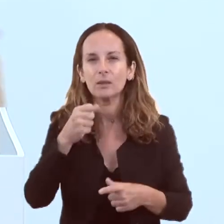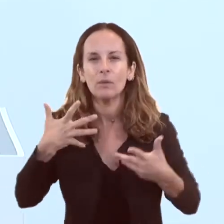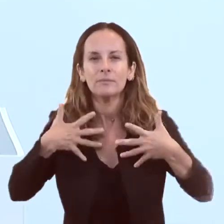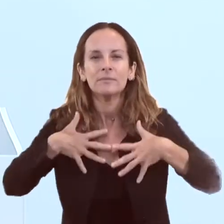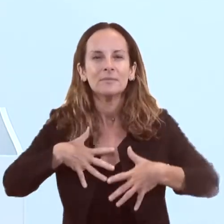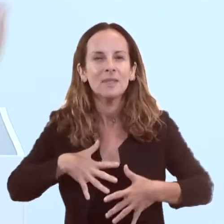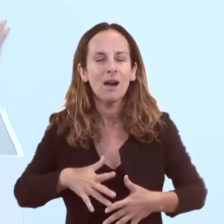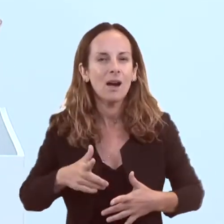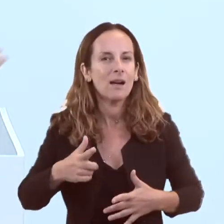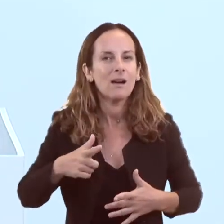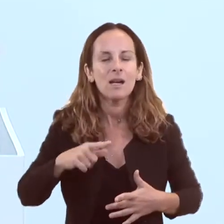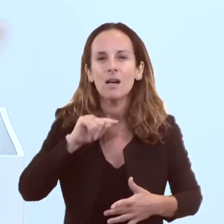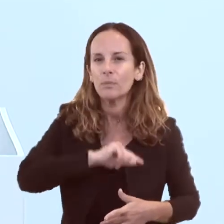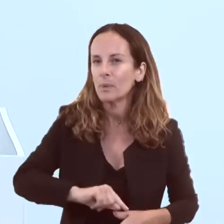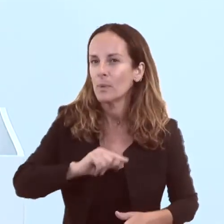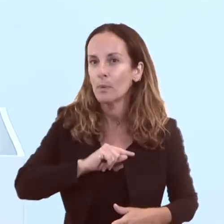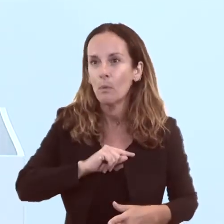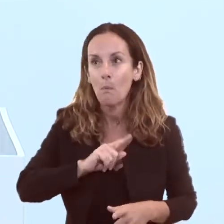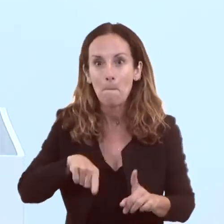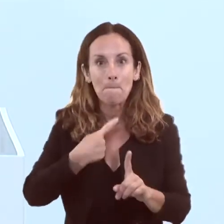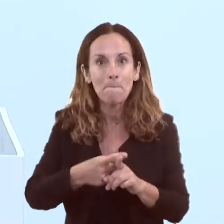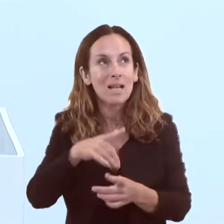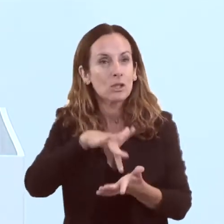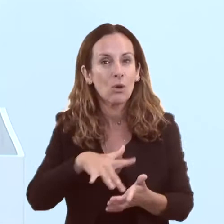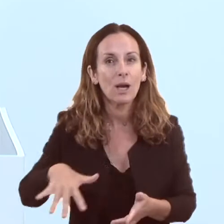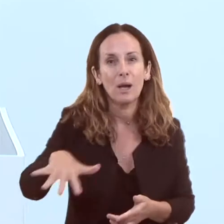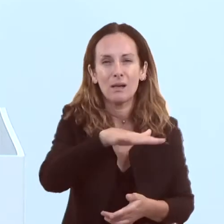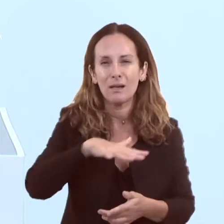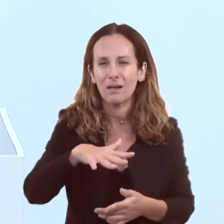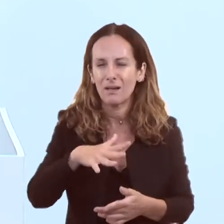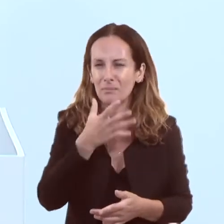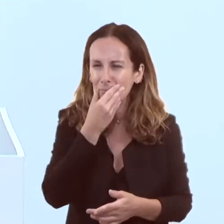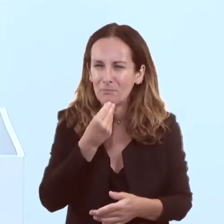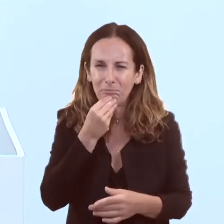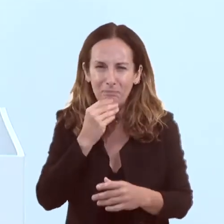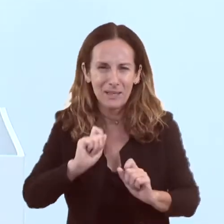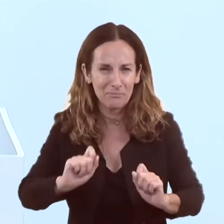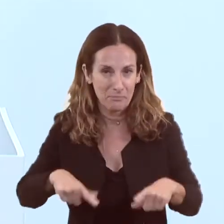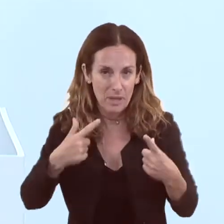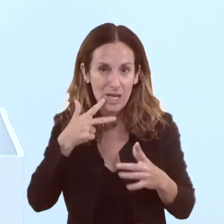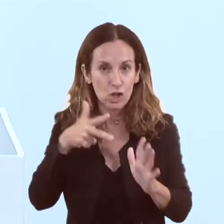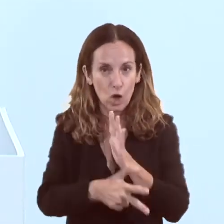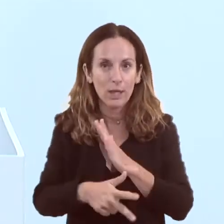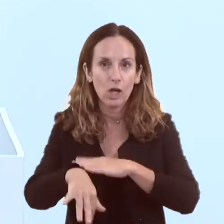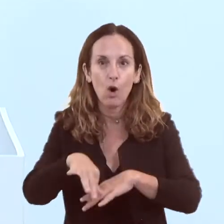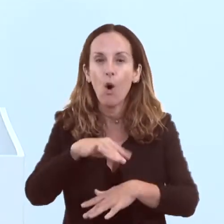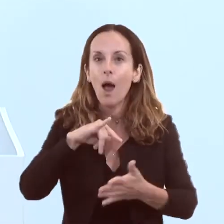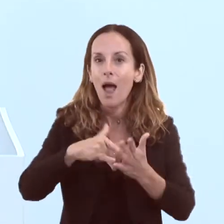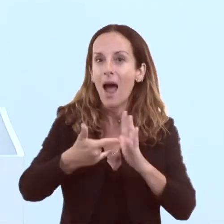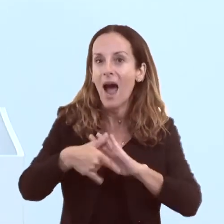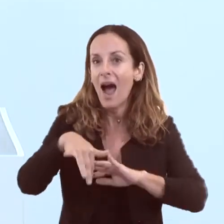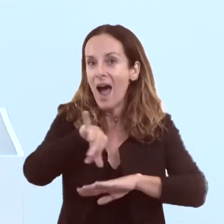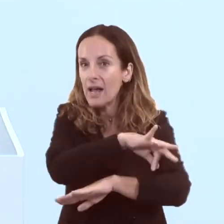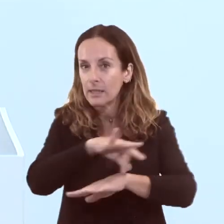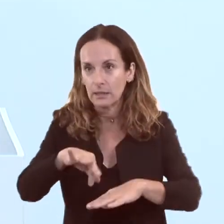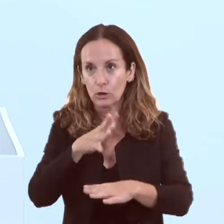rodeado de algo tan maravilloso como es el patrimonio de belleza natural y histórico arquitectónico porque estamos también dentro del santuario de